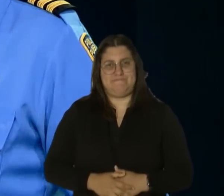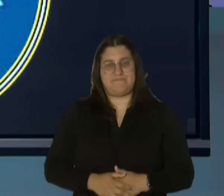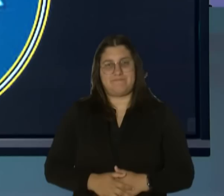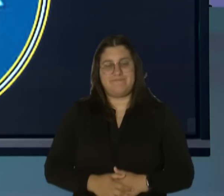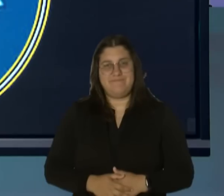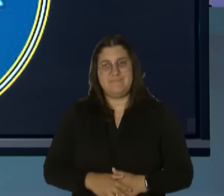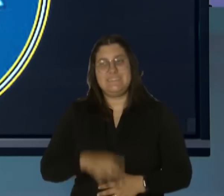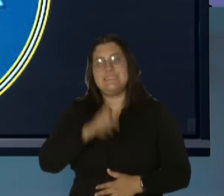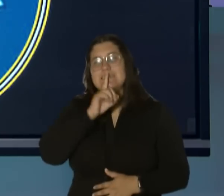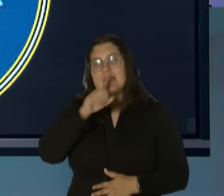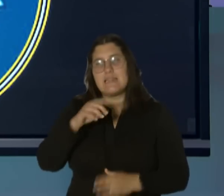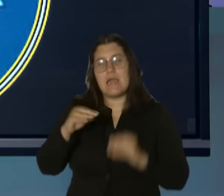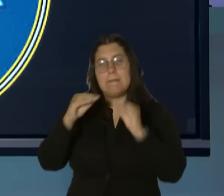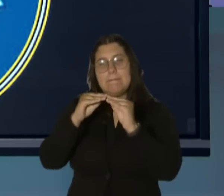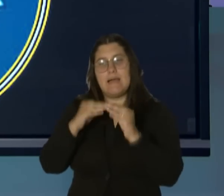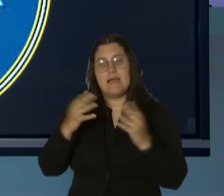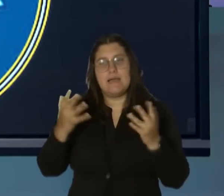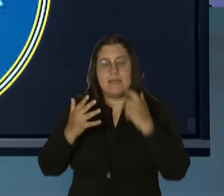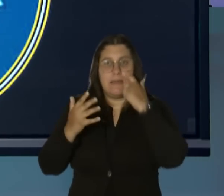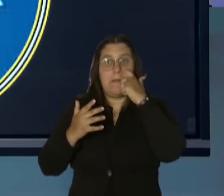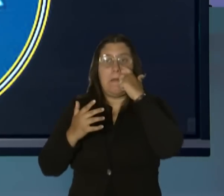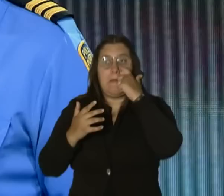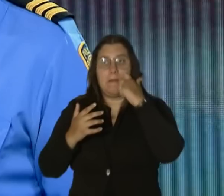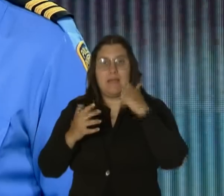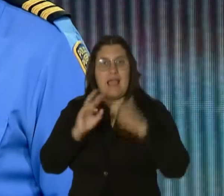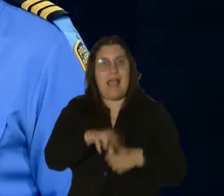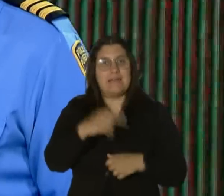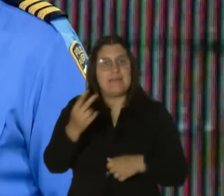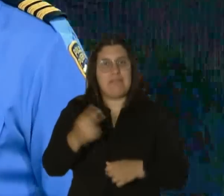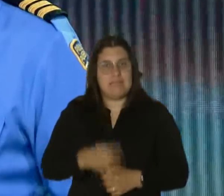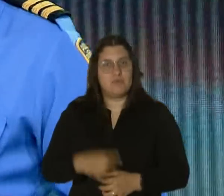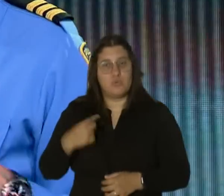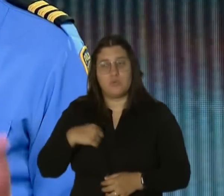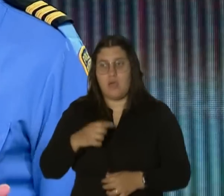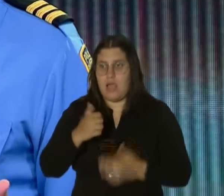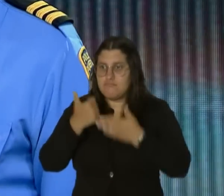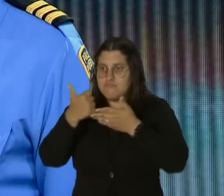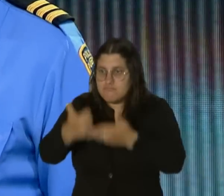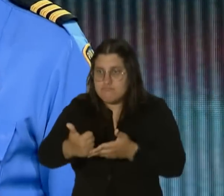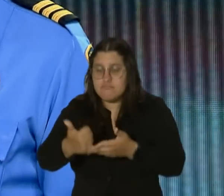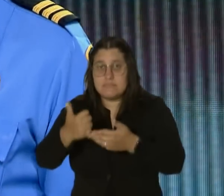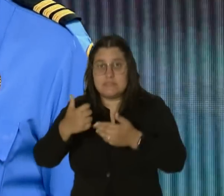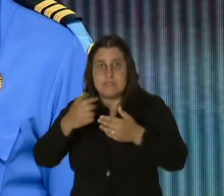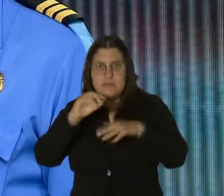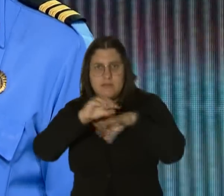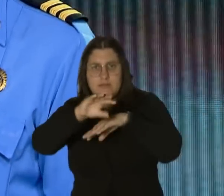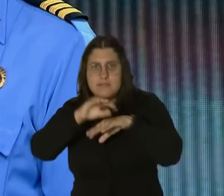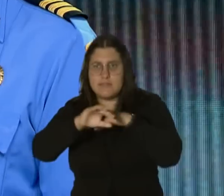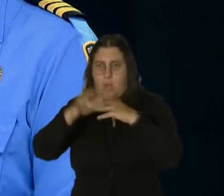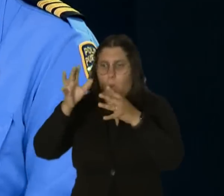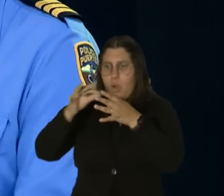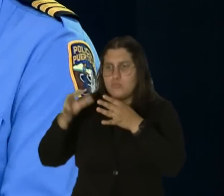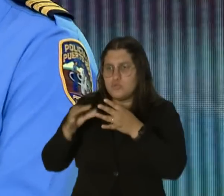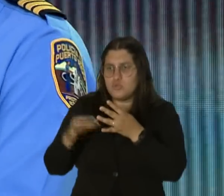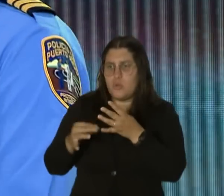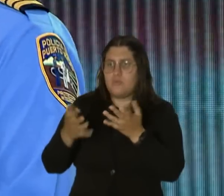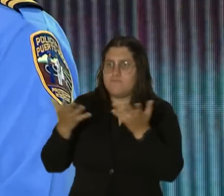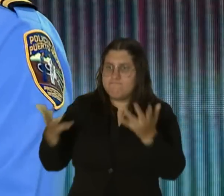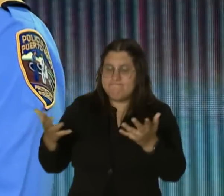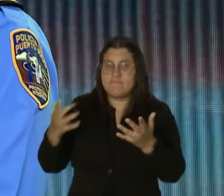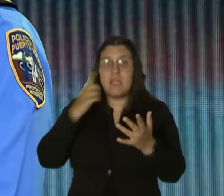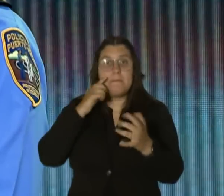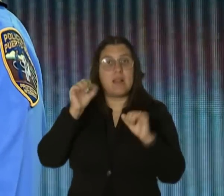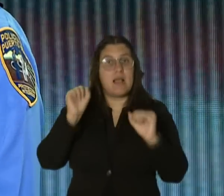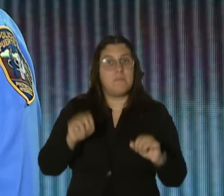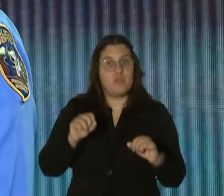Más bien el trabajo es todo lo contrario, es buscarles ayuda, darles esa orientación, darles esa alternativa, ubicarlo en un